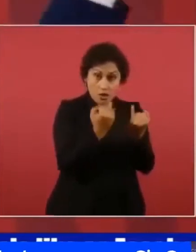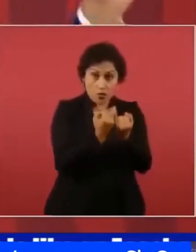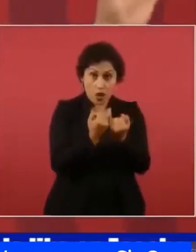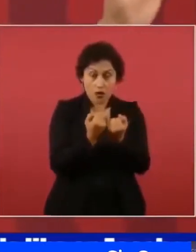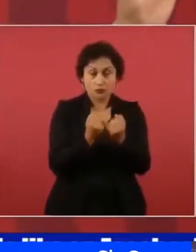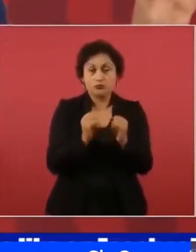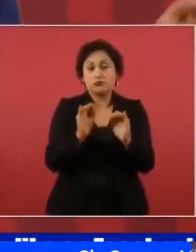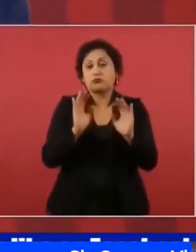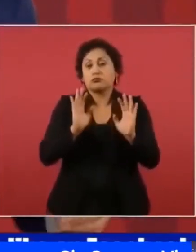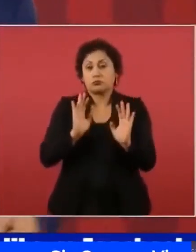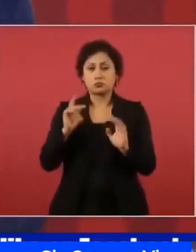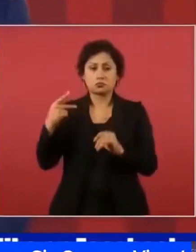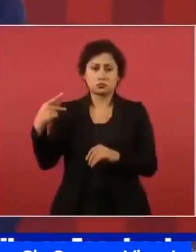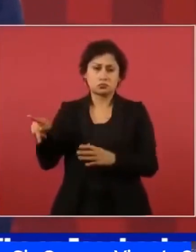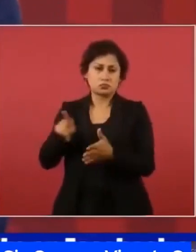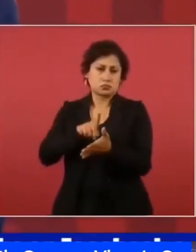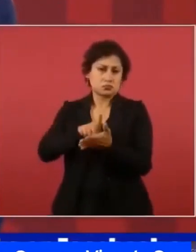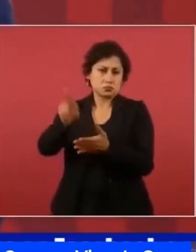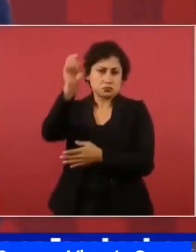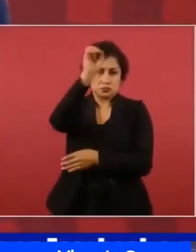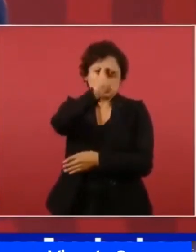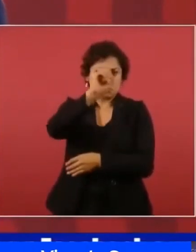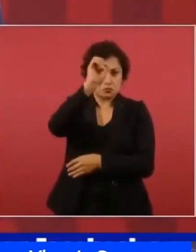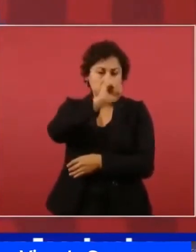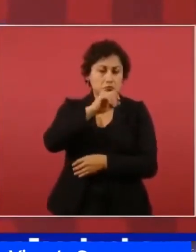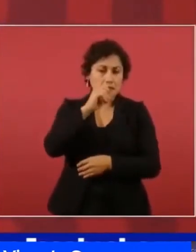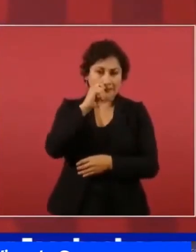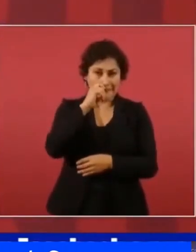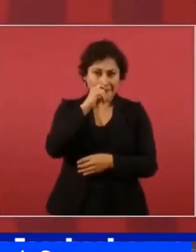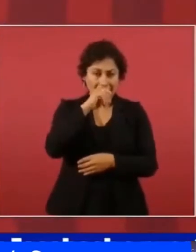pues está en su derecho.